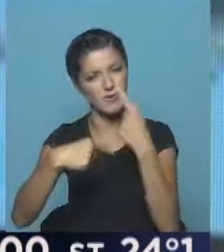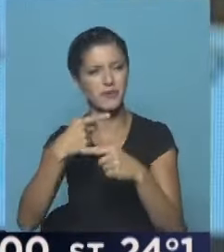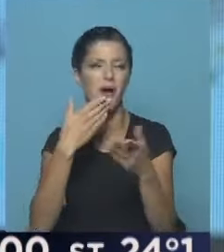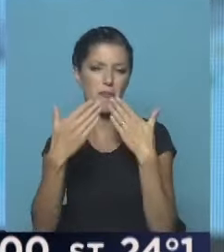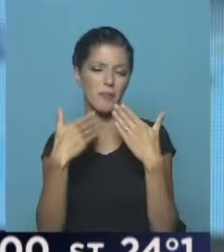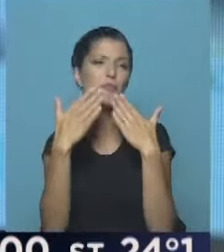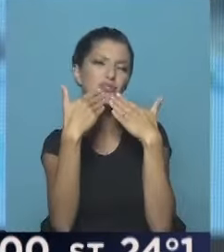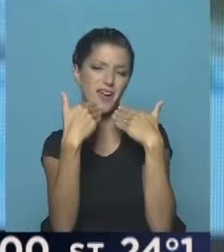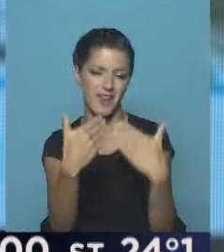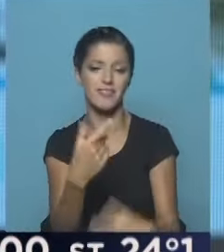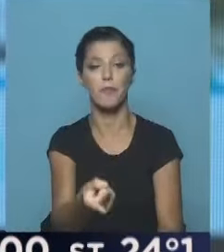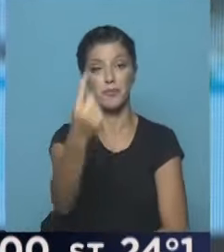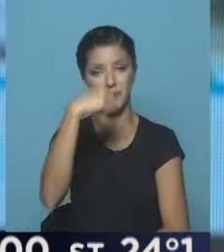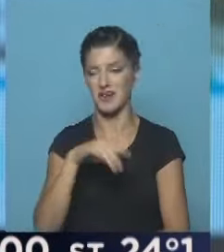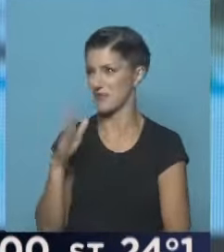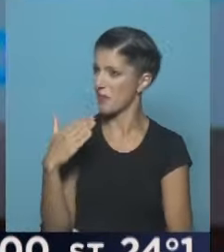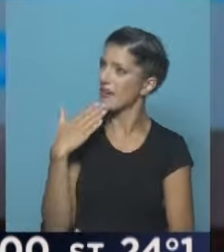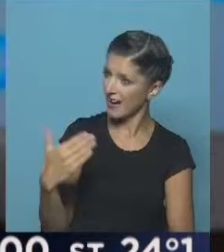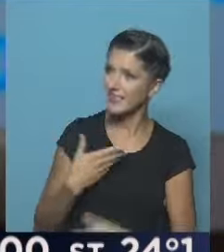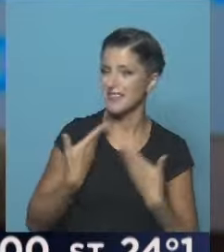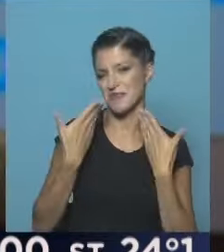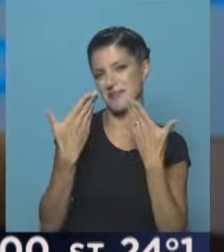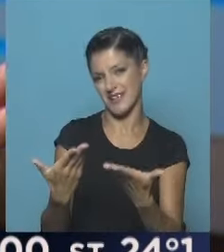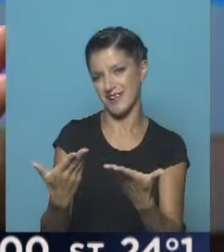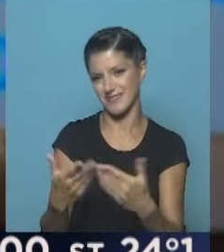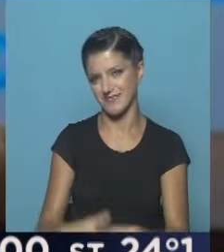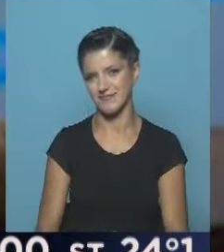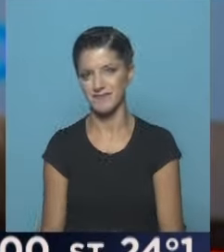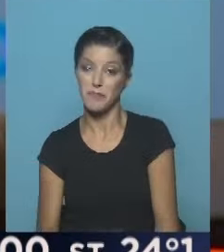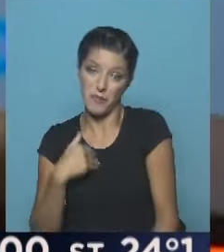Seguramente te agradecemos muchísimo que hayas estado con nosotros. Te agradezco mucho por la invitación y por poder decir todas estas cosas.